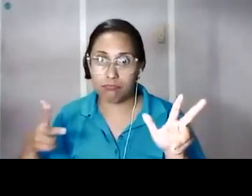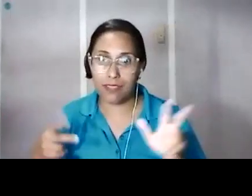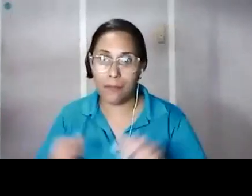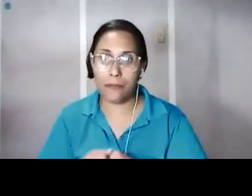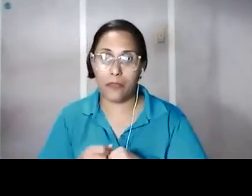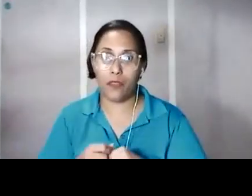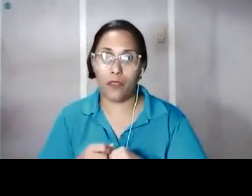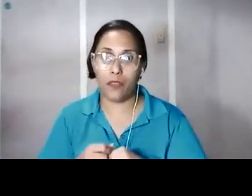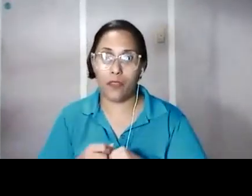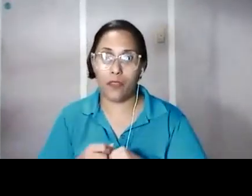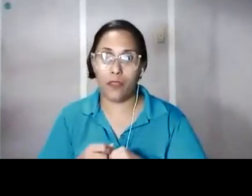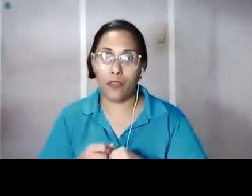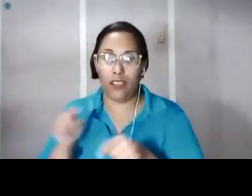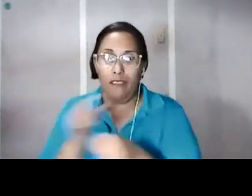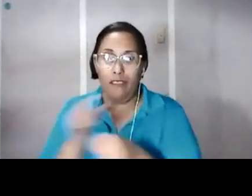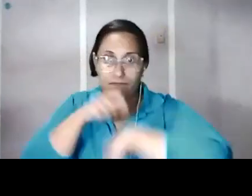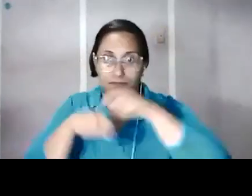amarrados, ¿no?